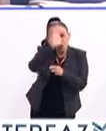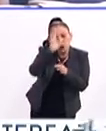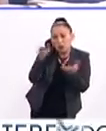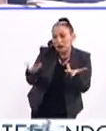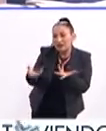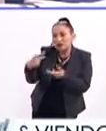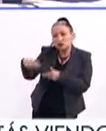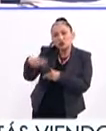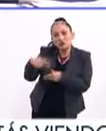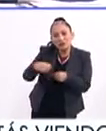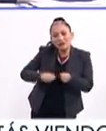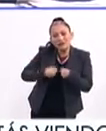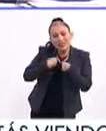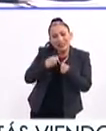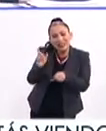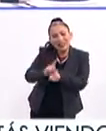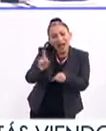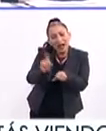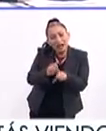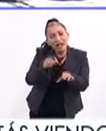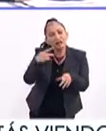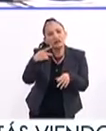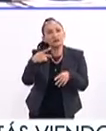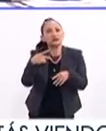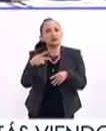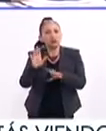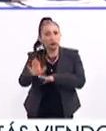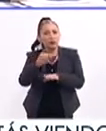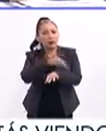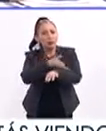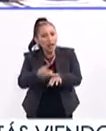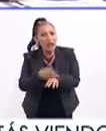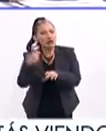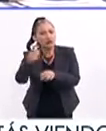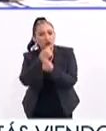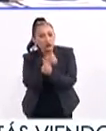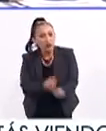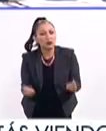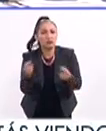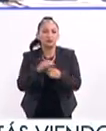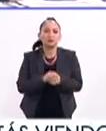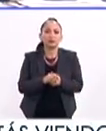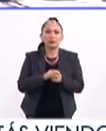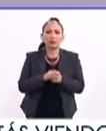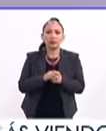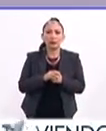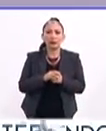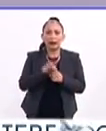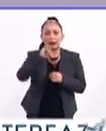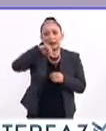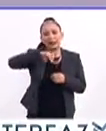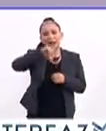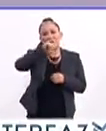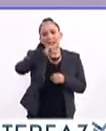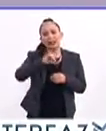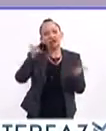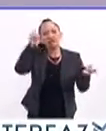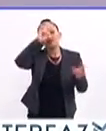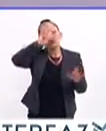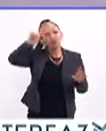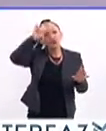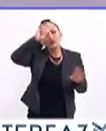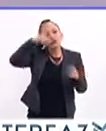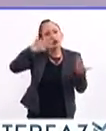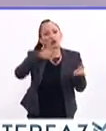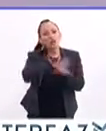culturas a su vida diaria y a sus familiares, a sus niños, etcétera. Desde el INALI, ¿cuáles son las recomendaciones?